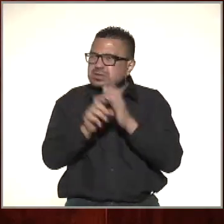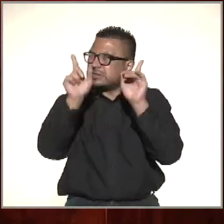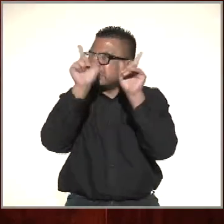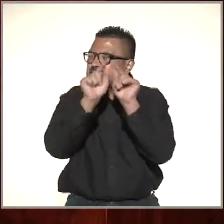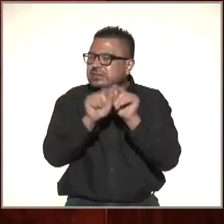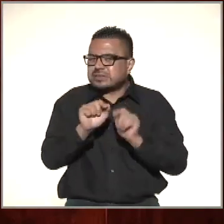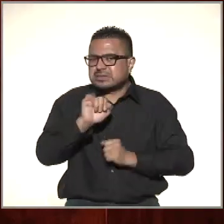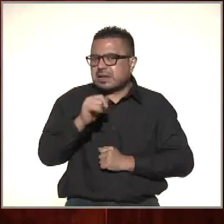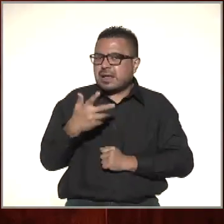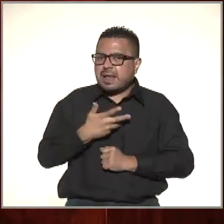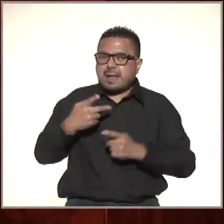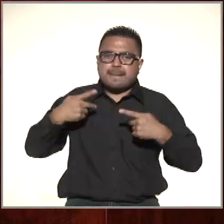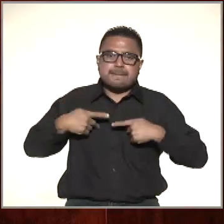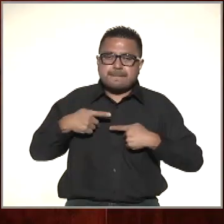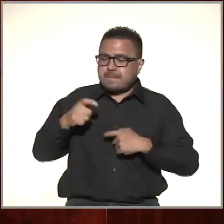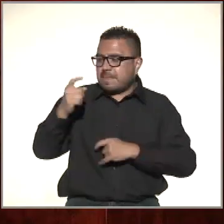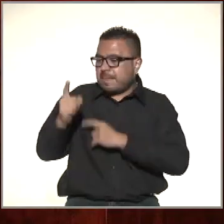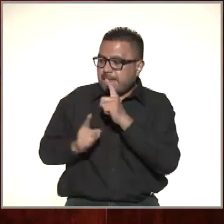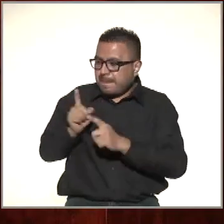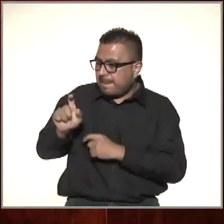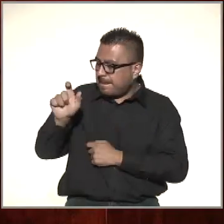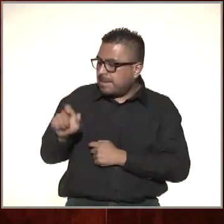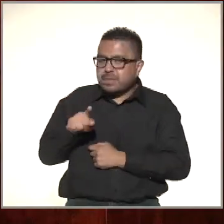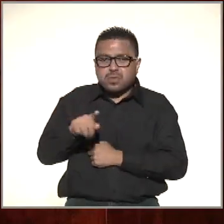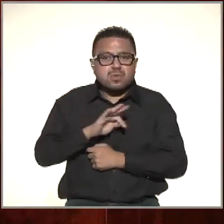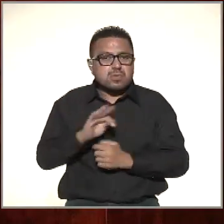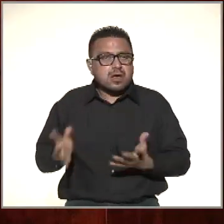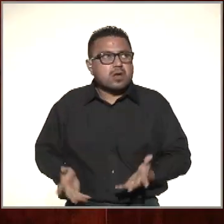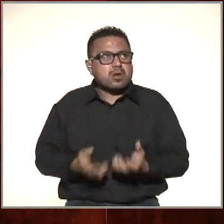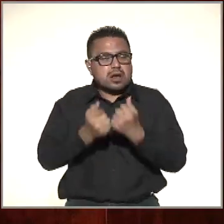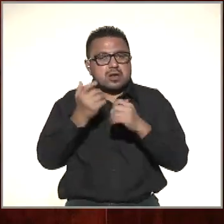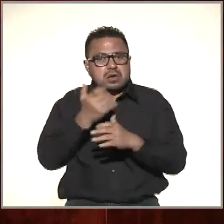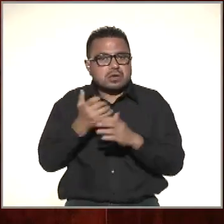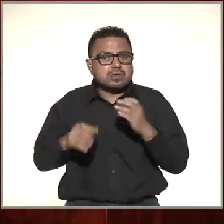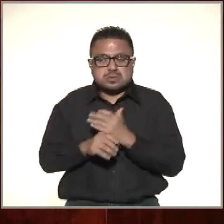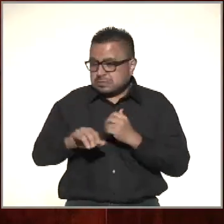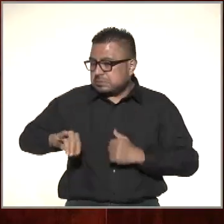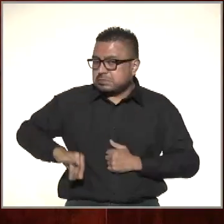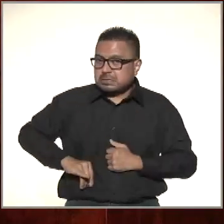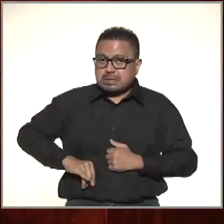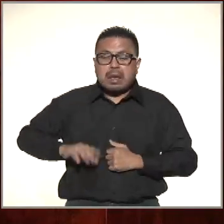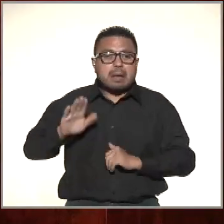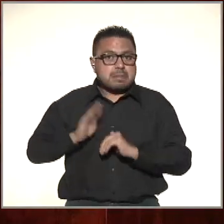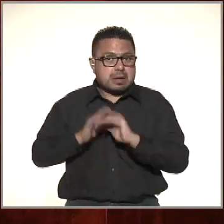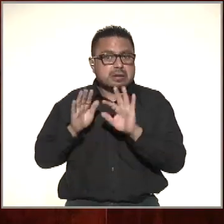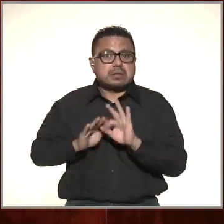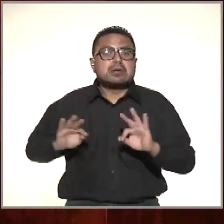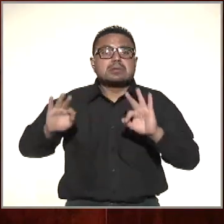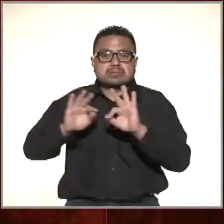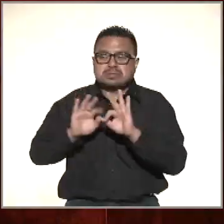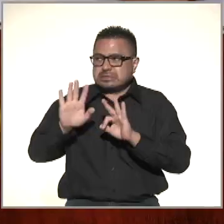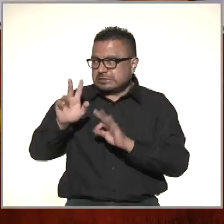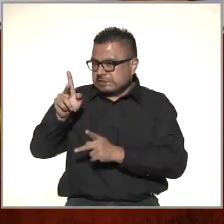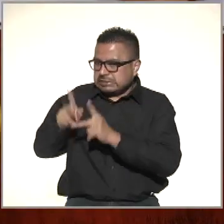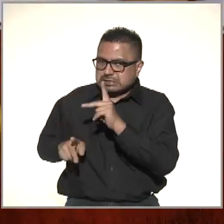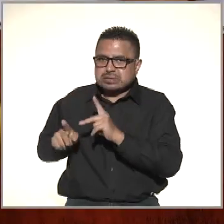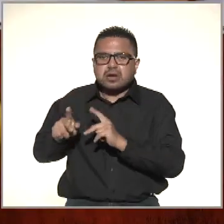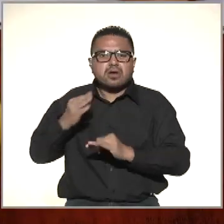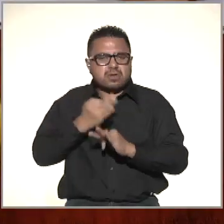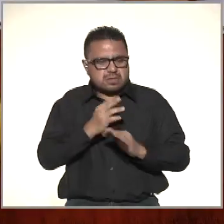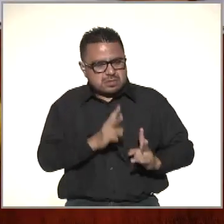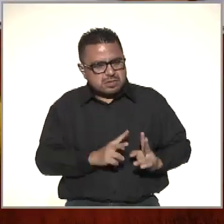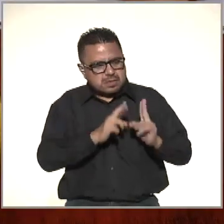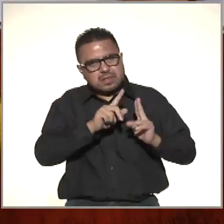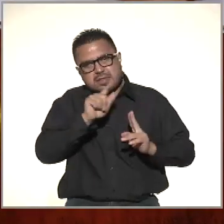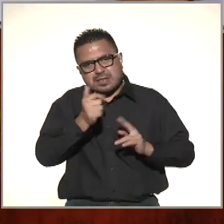la persona, que sí tiene el atleta, puedes lograr cosas muy interesantes, ¿no? Fíjate qué importante. Importantísimo. Nos quedamos con eso, vamos a un corte, en